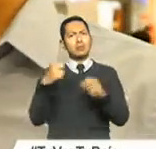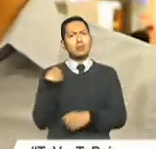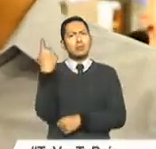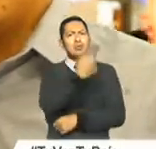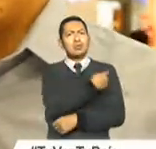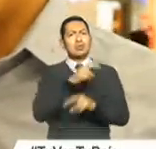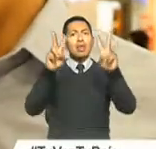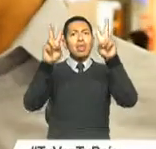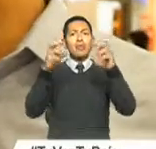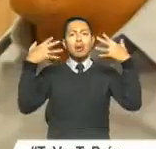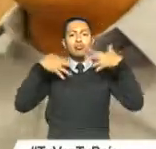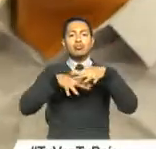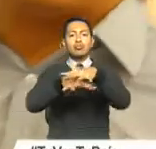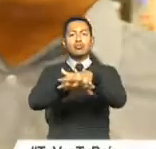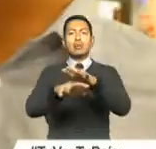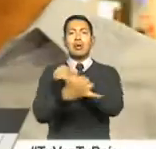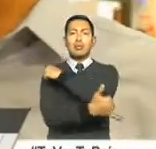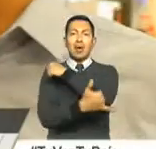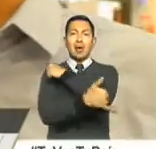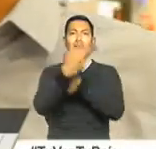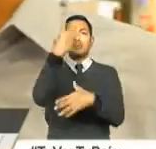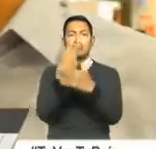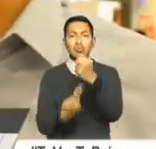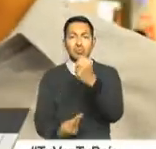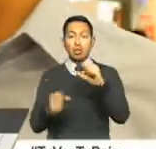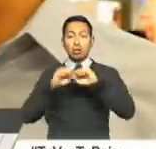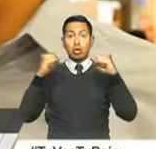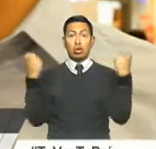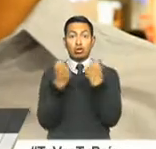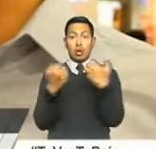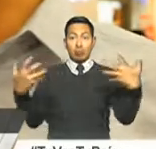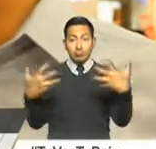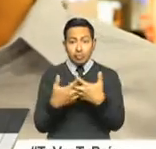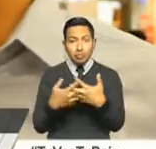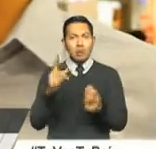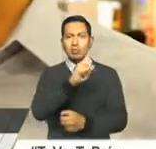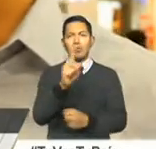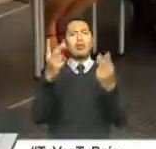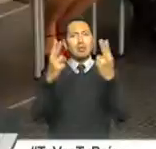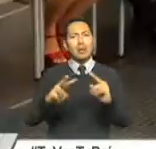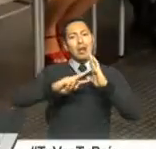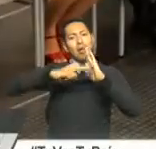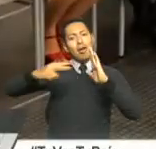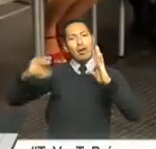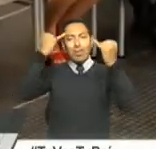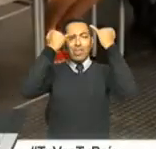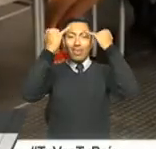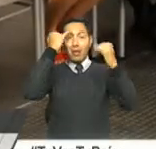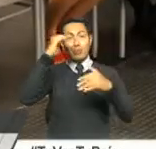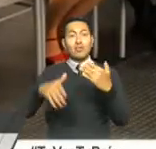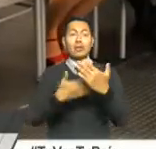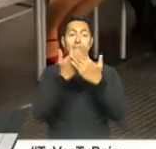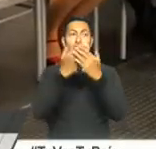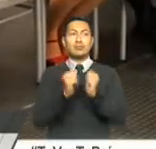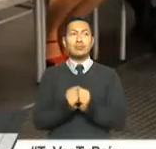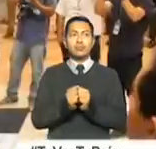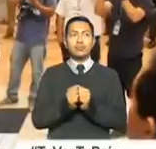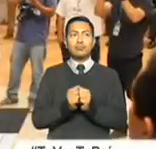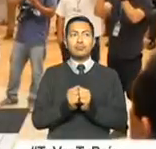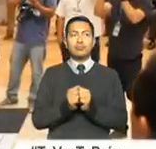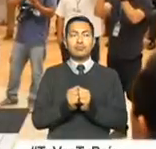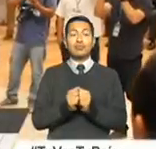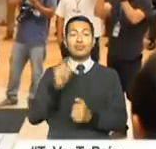la integración binacional, más que social, es una integración de tecnologías, ¿no? Por eso que estamos en el campo de la innovación. Eduardo Jaramillo Aguirre, gobernador de